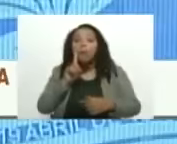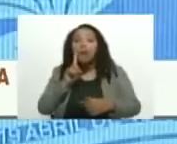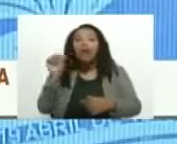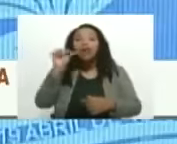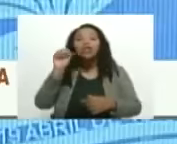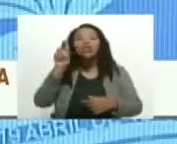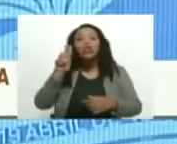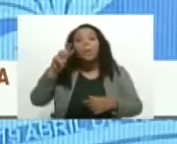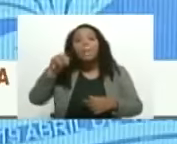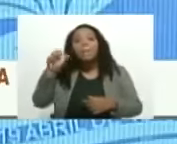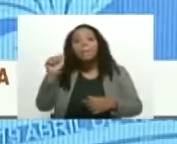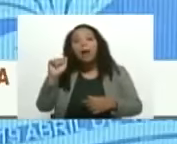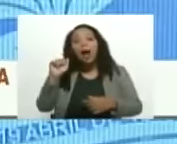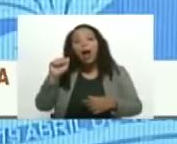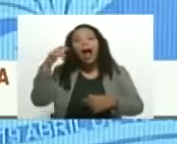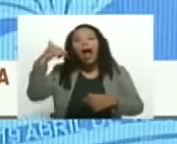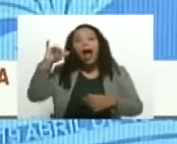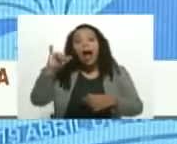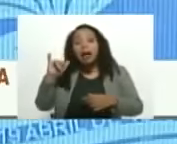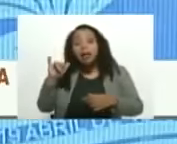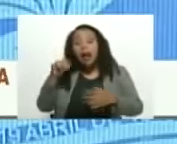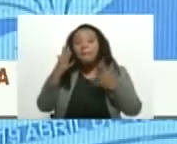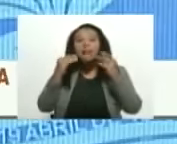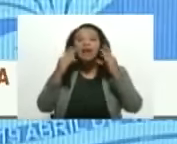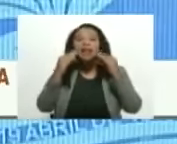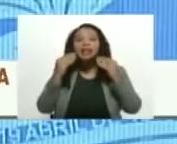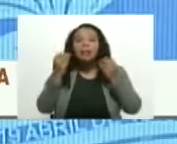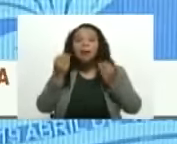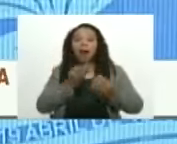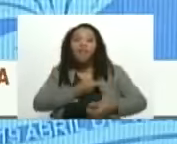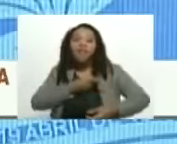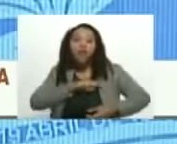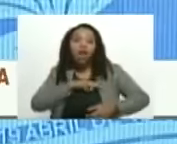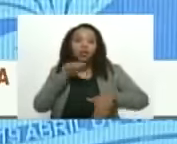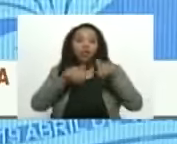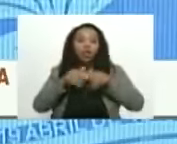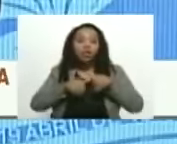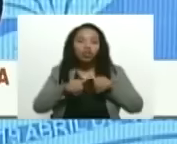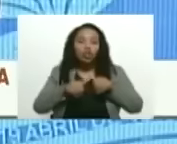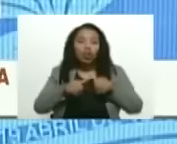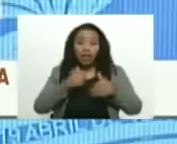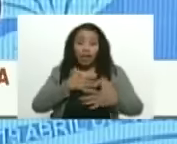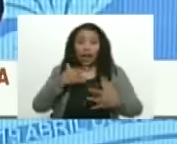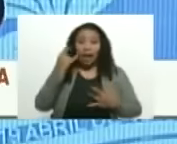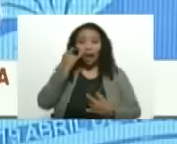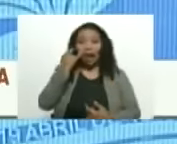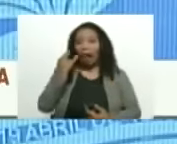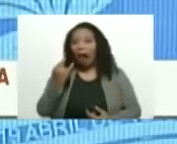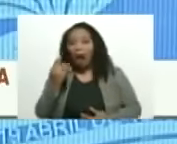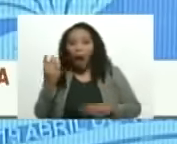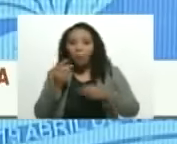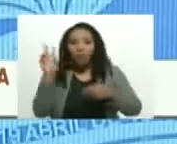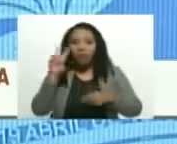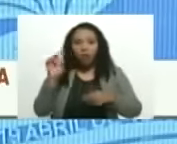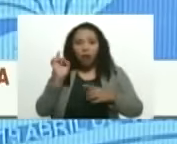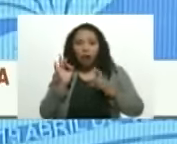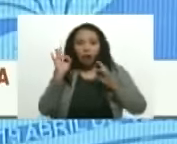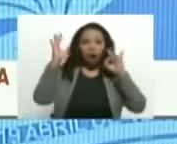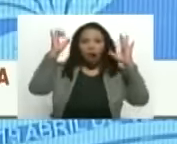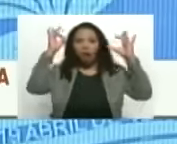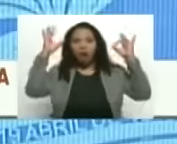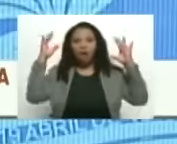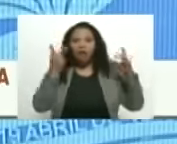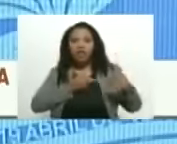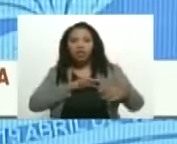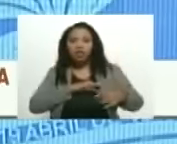en estafas electorales y de otro tipo en Venezuela. Ahora, imagínense ustedes, si